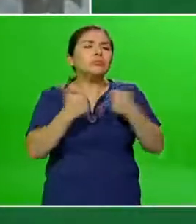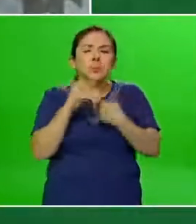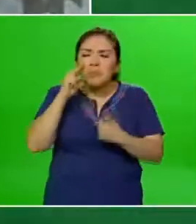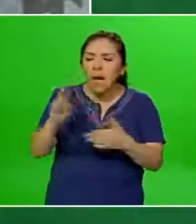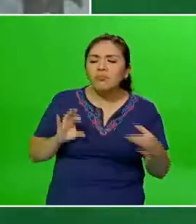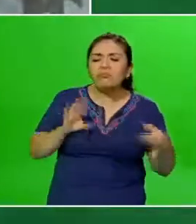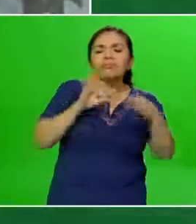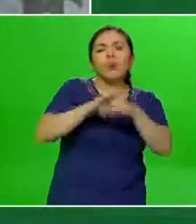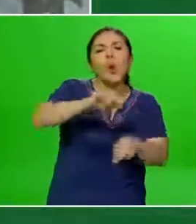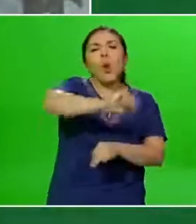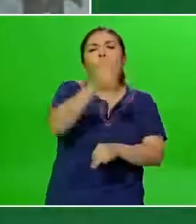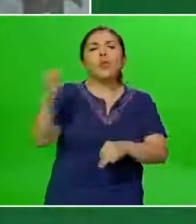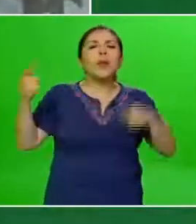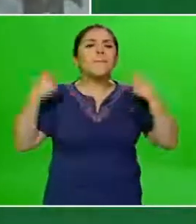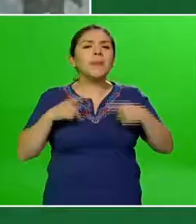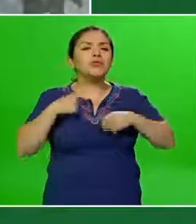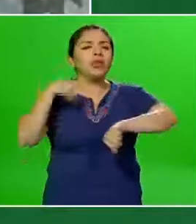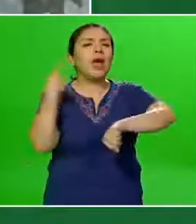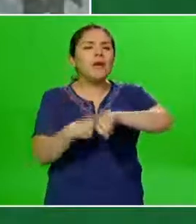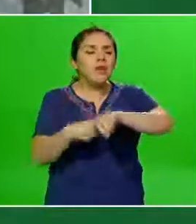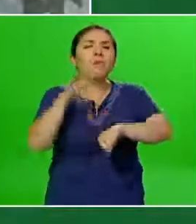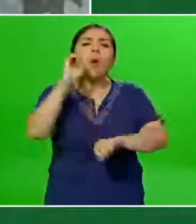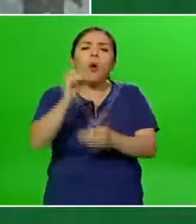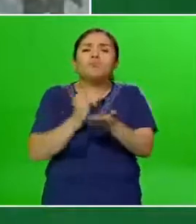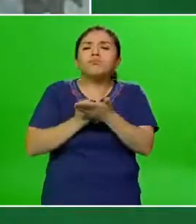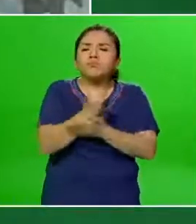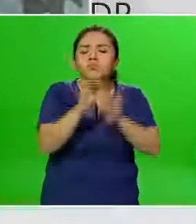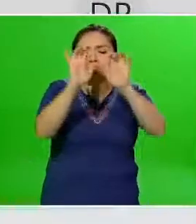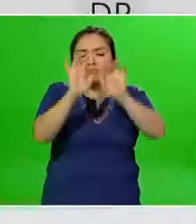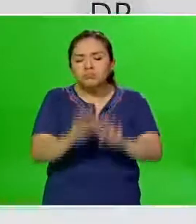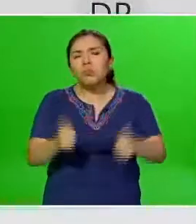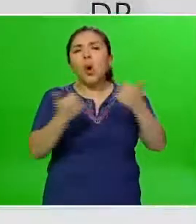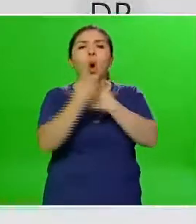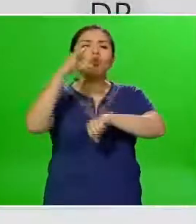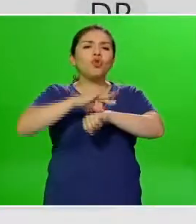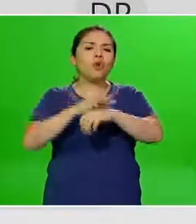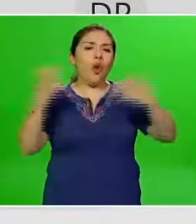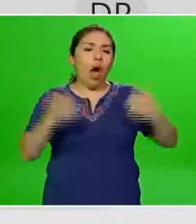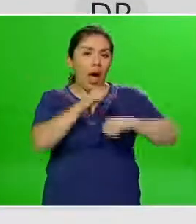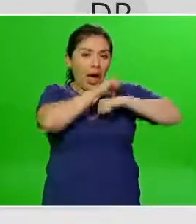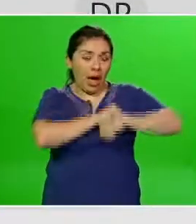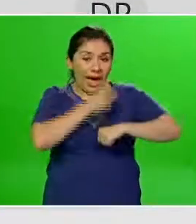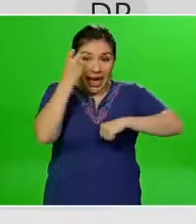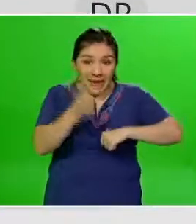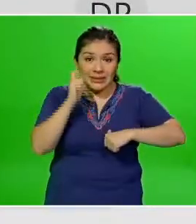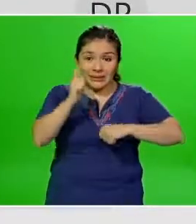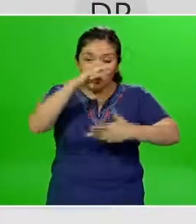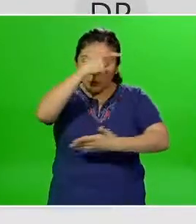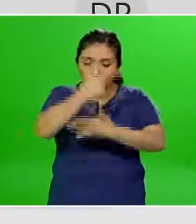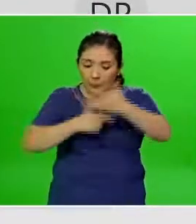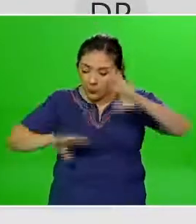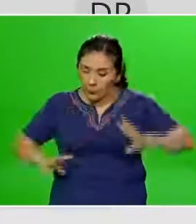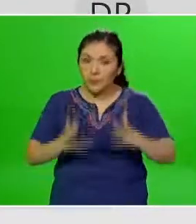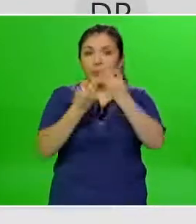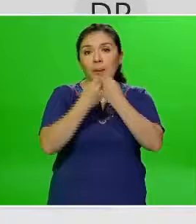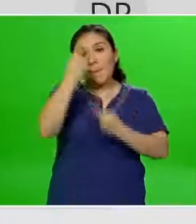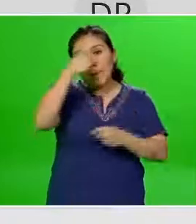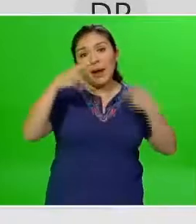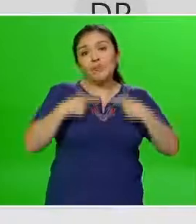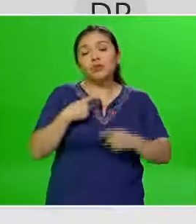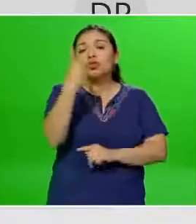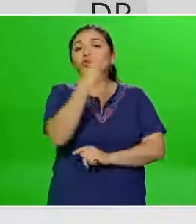aquellas defunciones que fueron dictaminadas clínico-epidemiológicamente. Esa es la suma de esa cantidad de